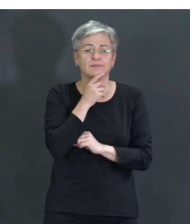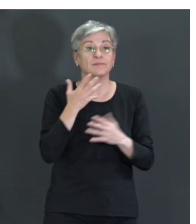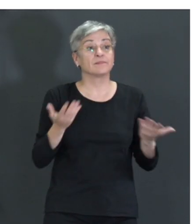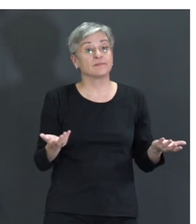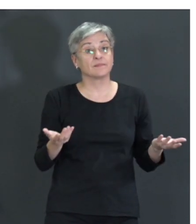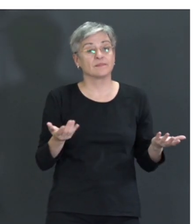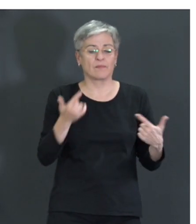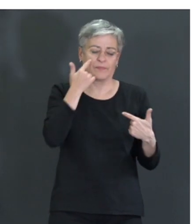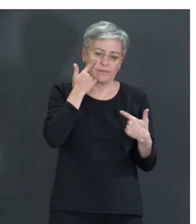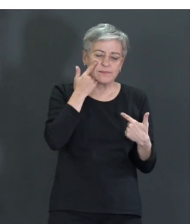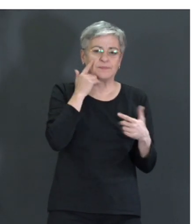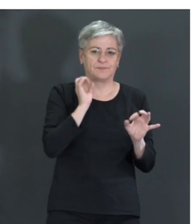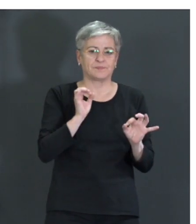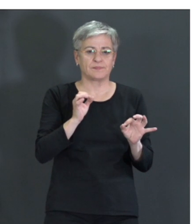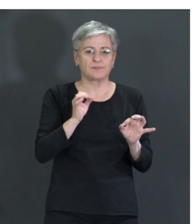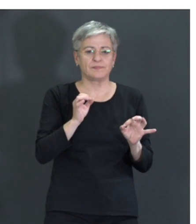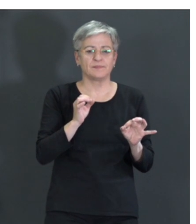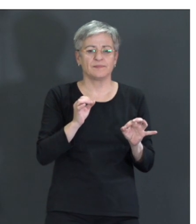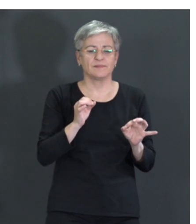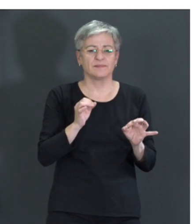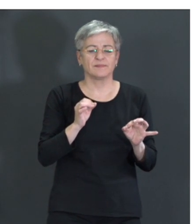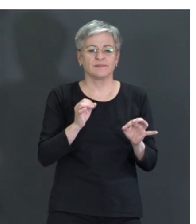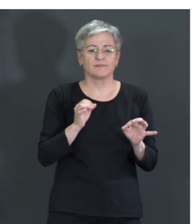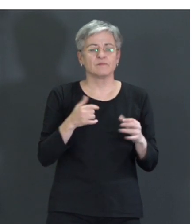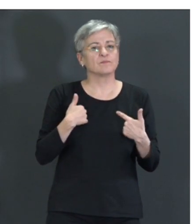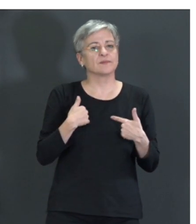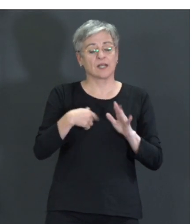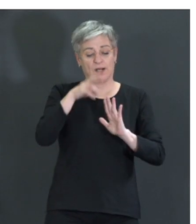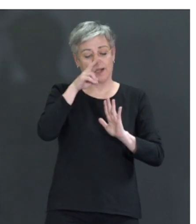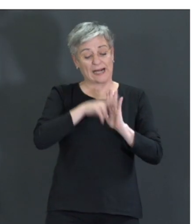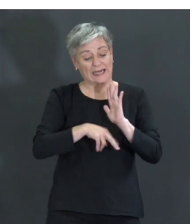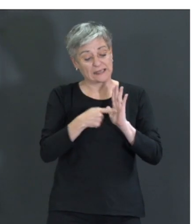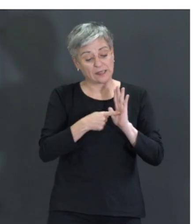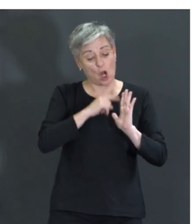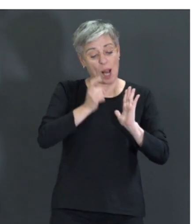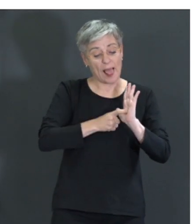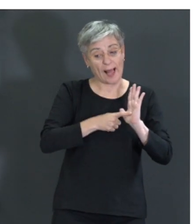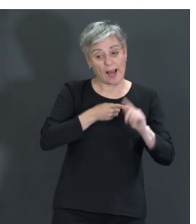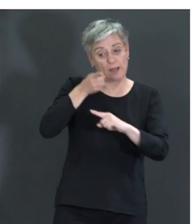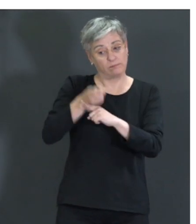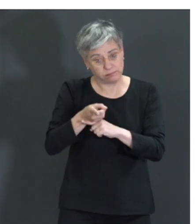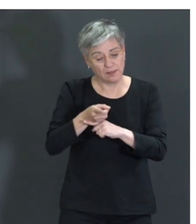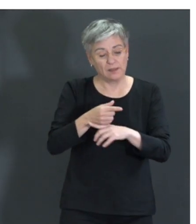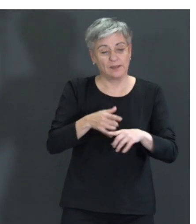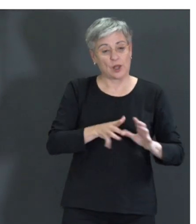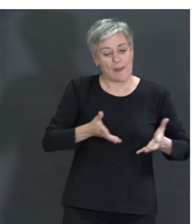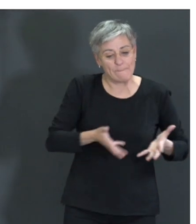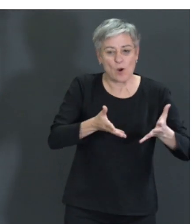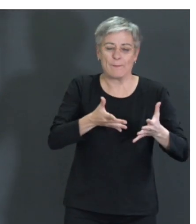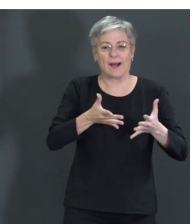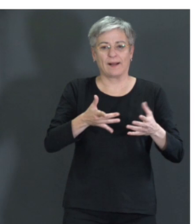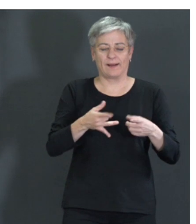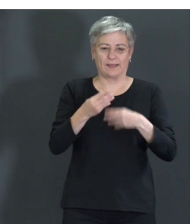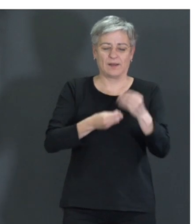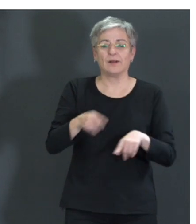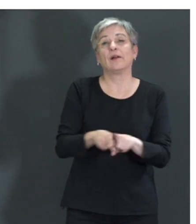Cada vez más, obviamente, al final, los requisitos legales muchas veces son los que empujan a que se hagan las cosas, ¿no? Esto ha pasado en